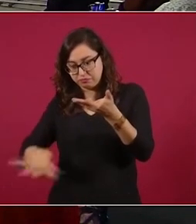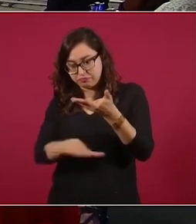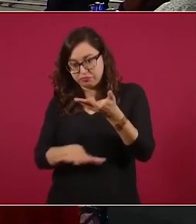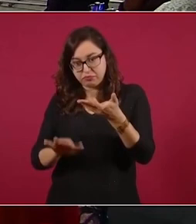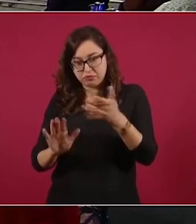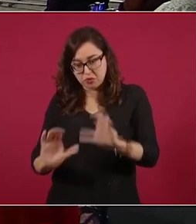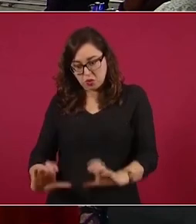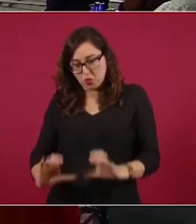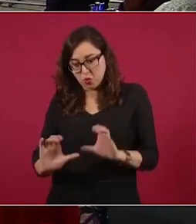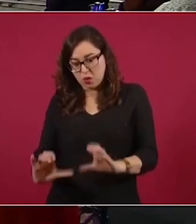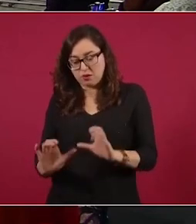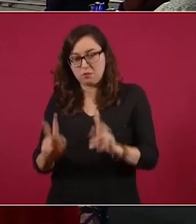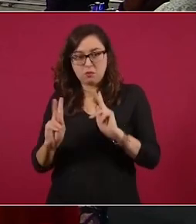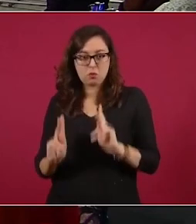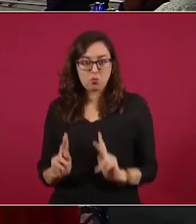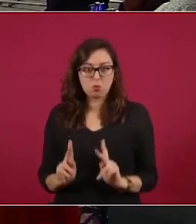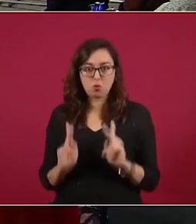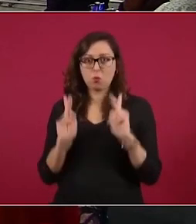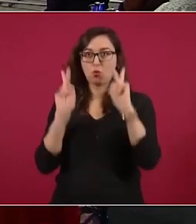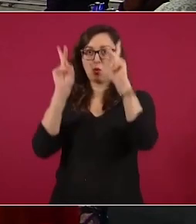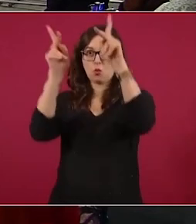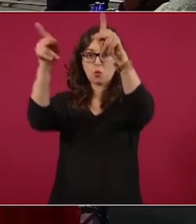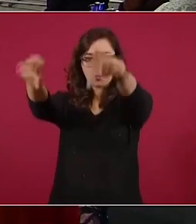para que se entienda más.